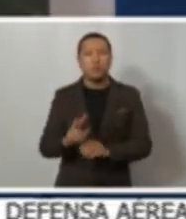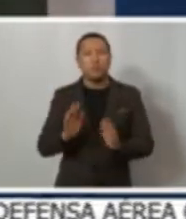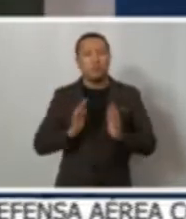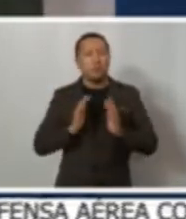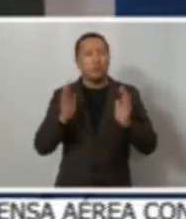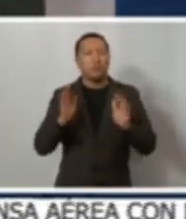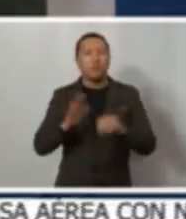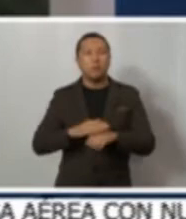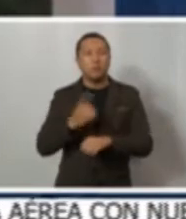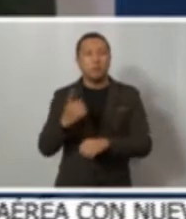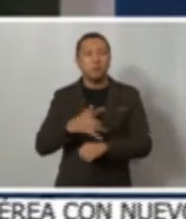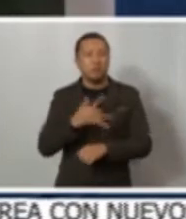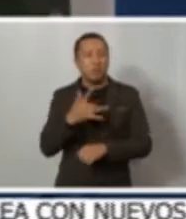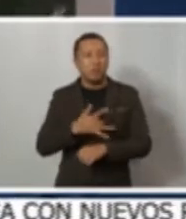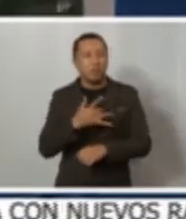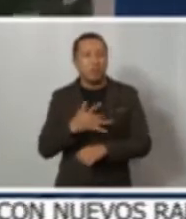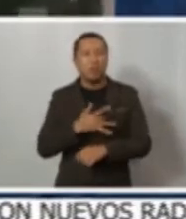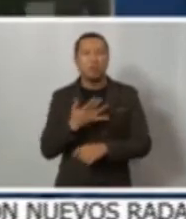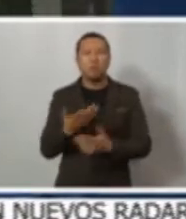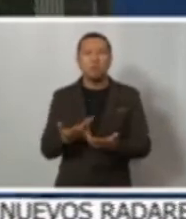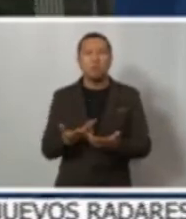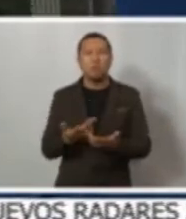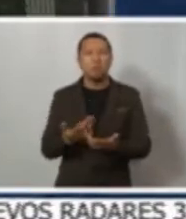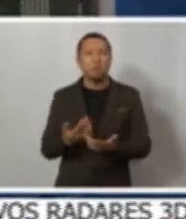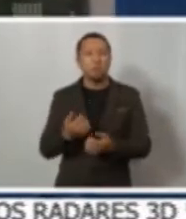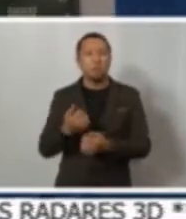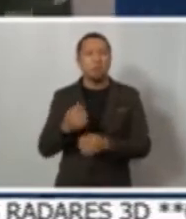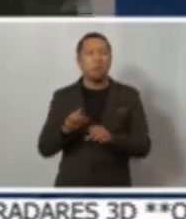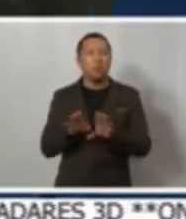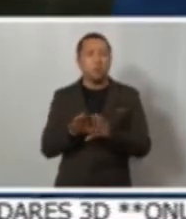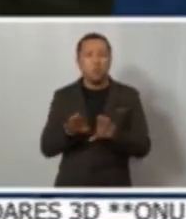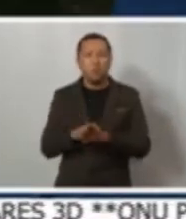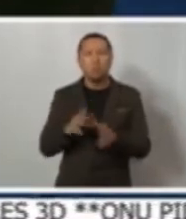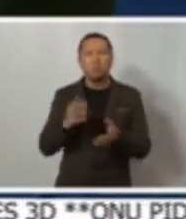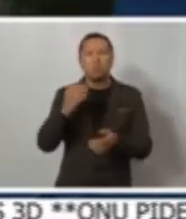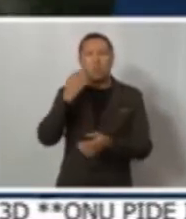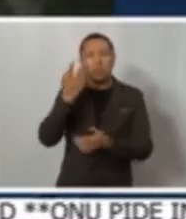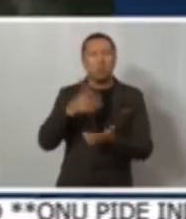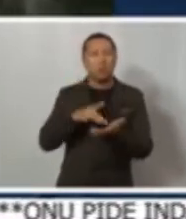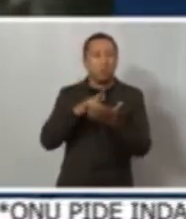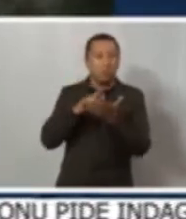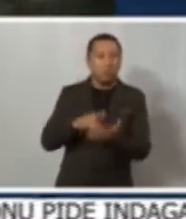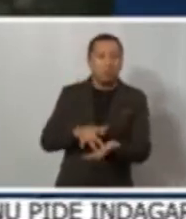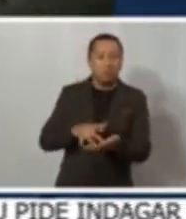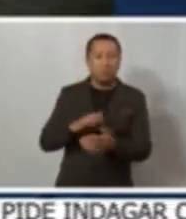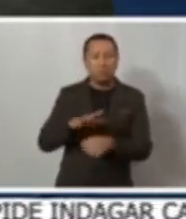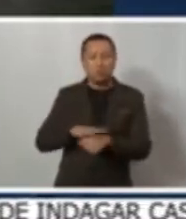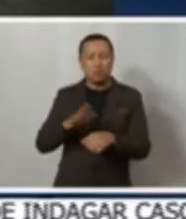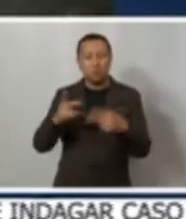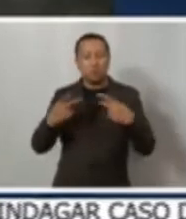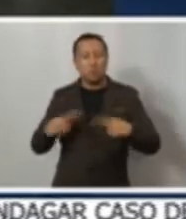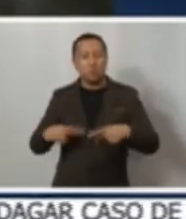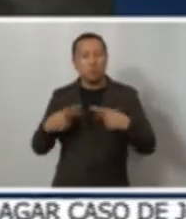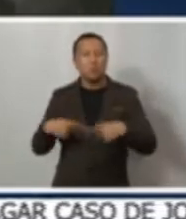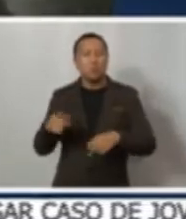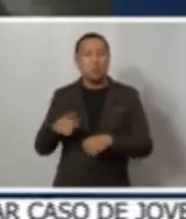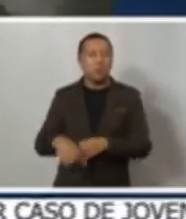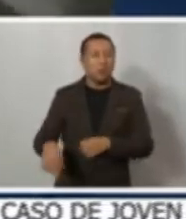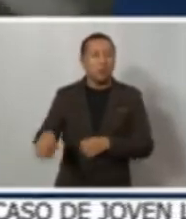muchos sentimientos, muchas ganas de poder apoyar en todo lo posible a la gente que se